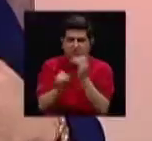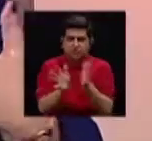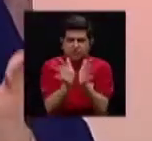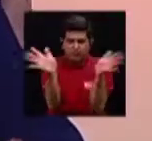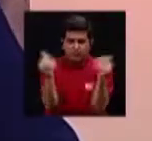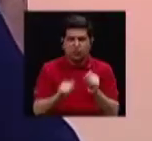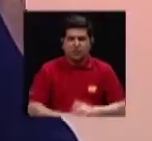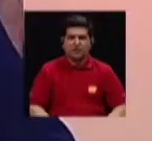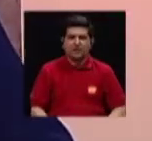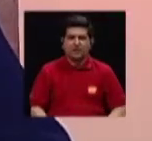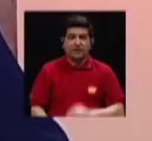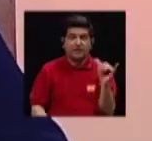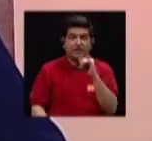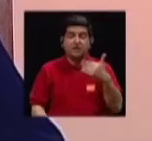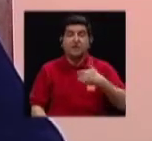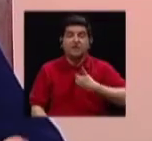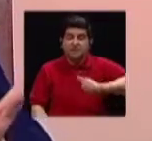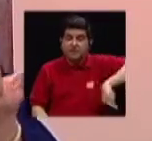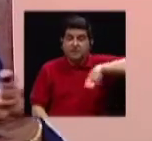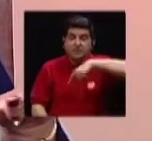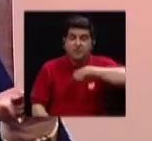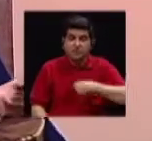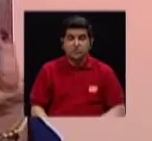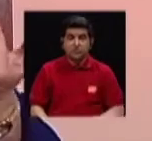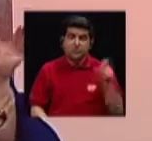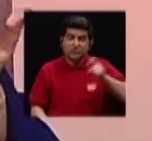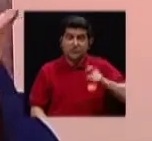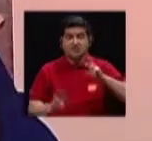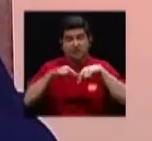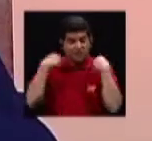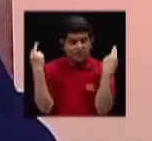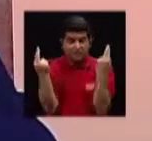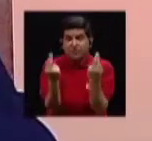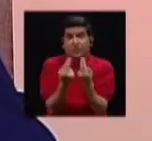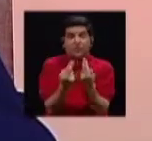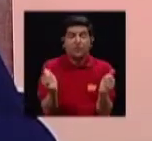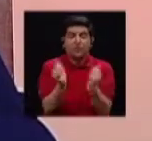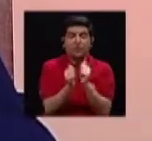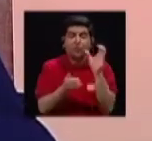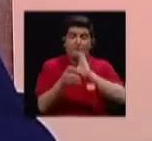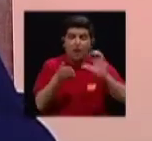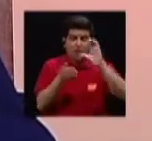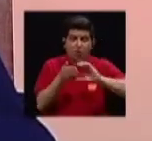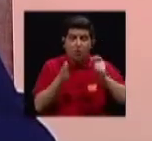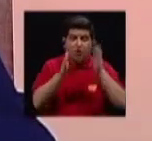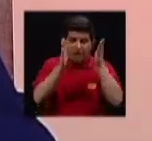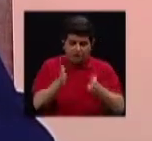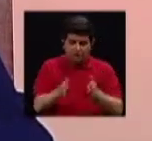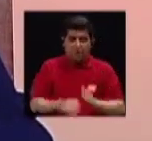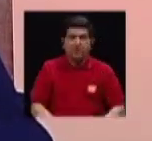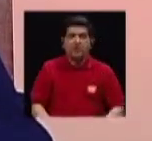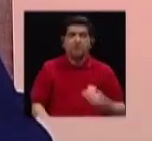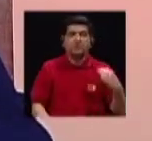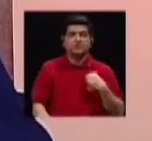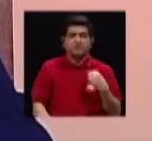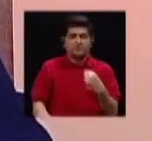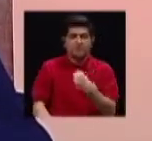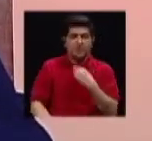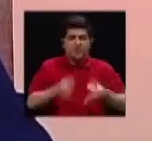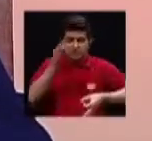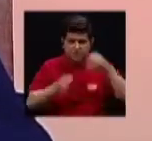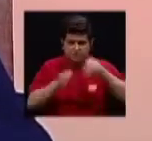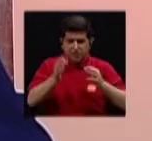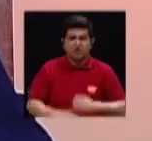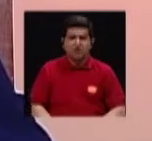Claro. Tuvimos que hacer reuniones con Colegio de Abogados, con Ministerio de Justicia